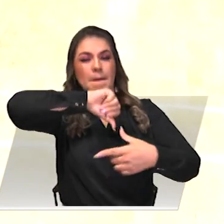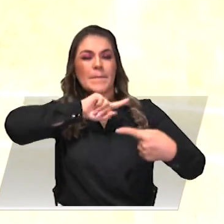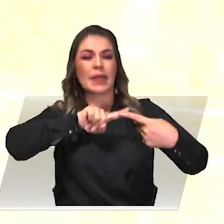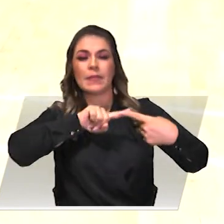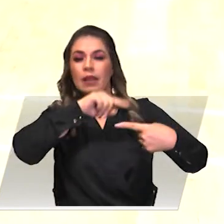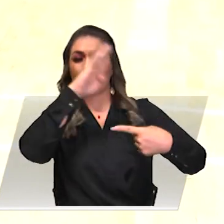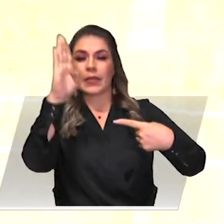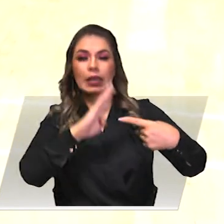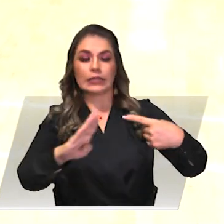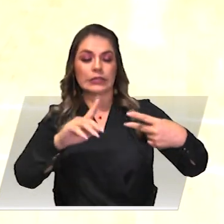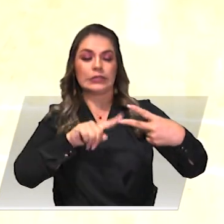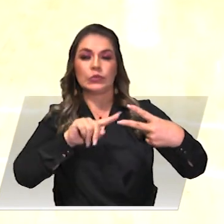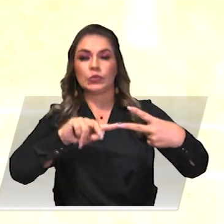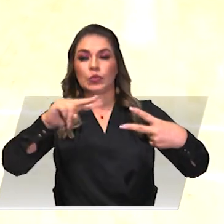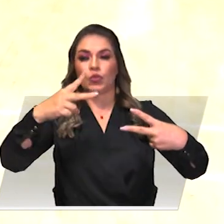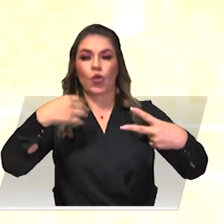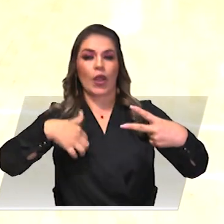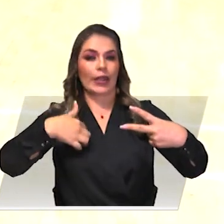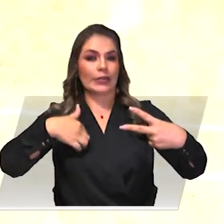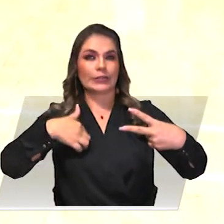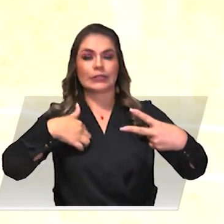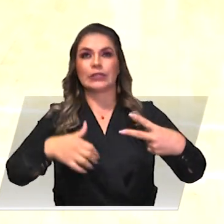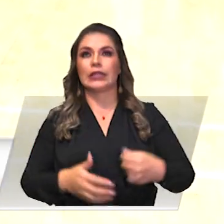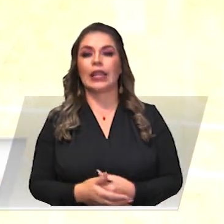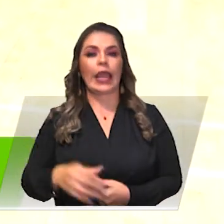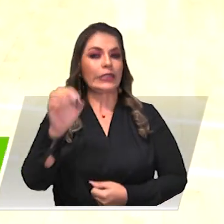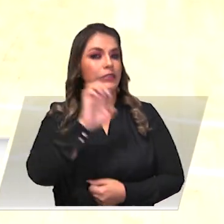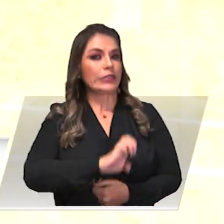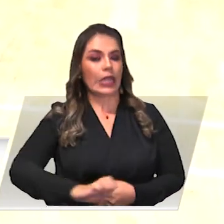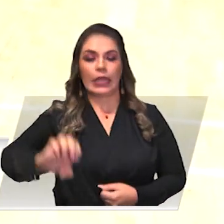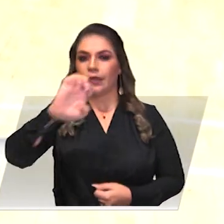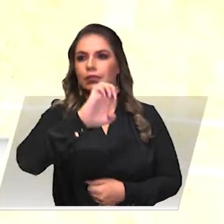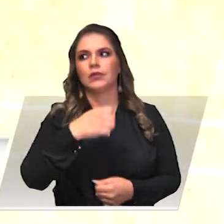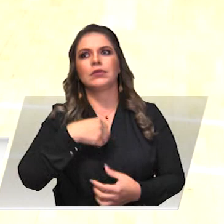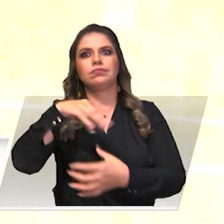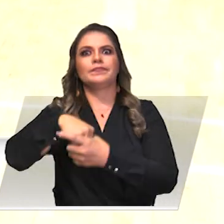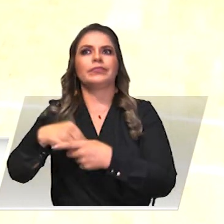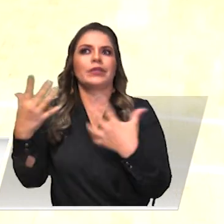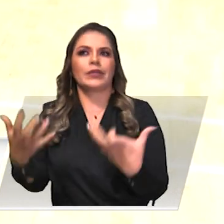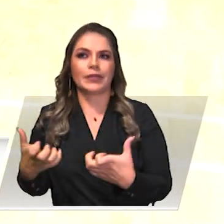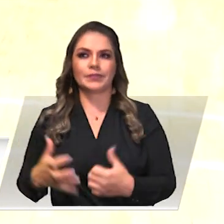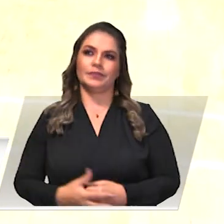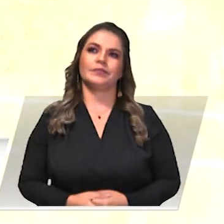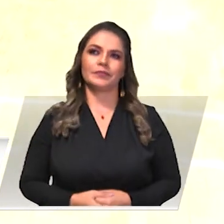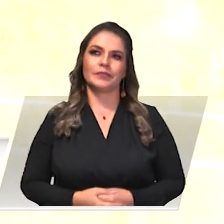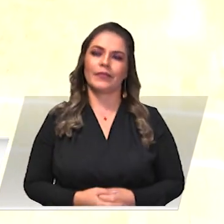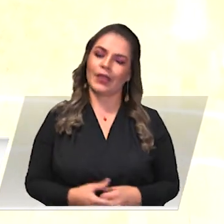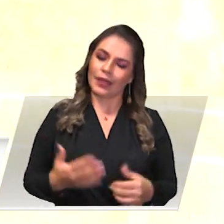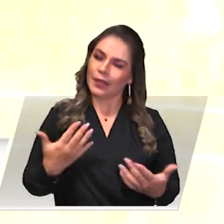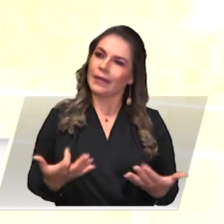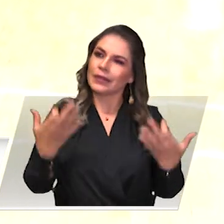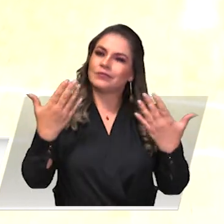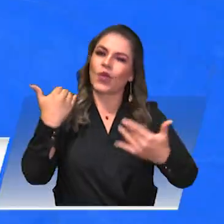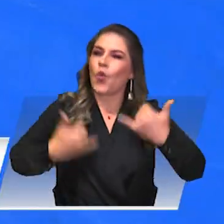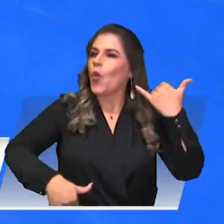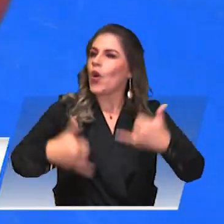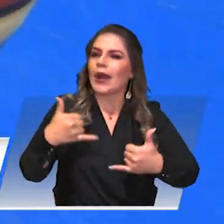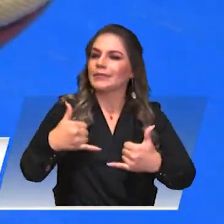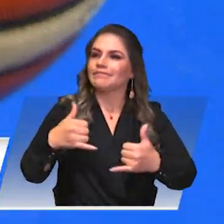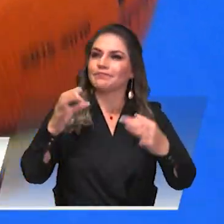seguiría Argentina, hay mucho talento allá también y ir a jugar duro allá.